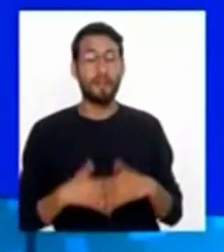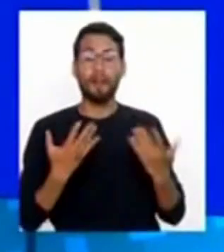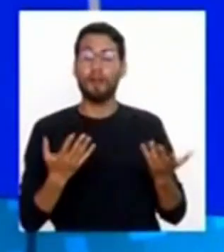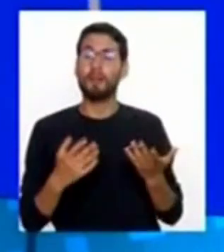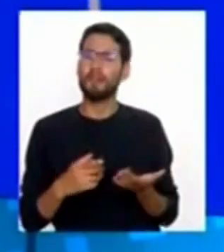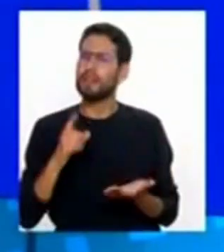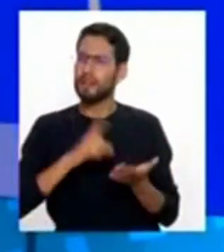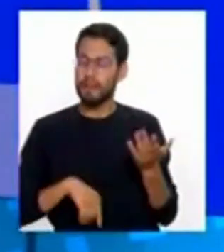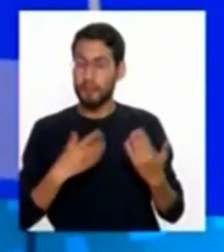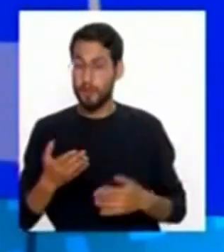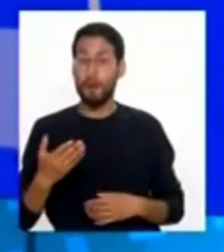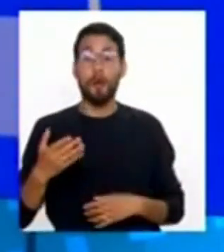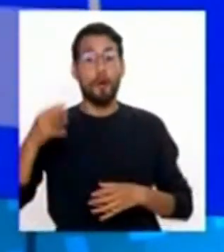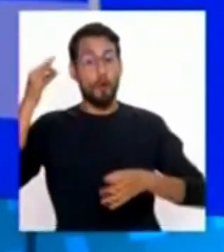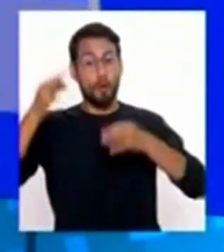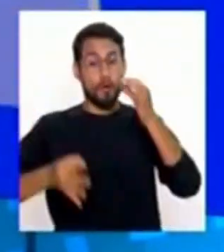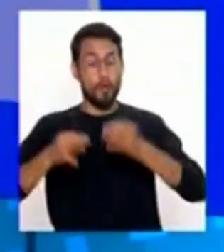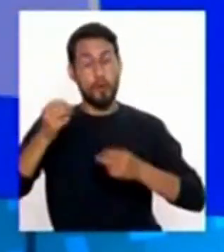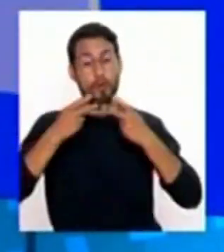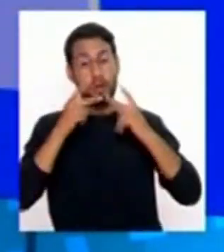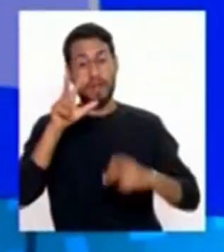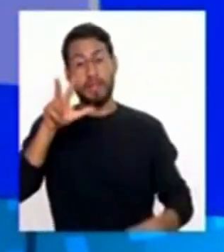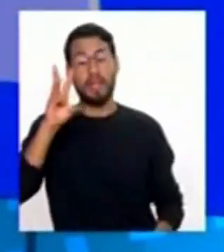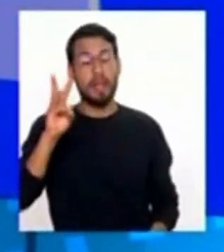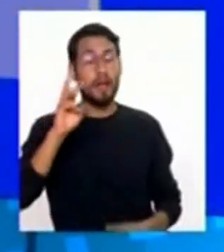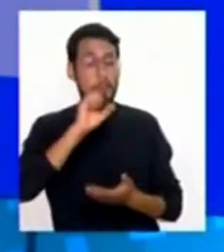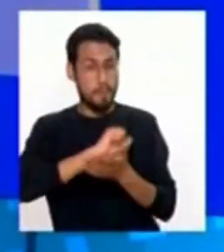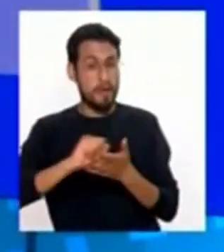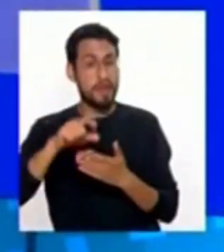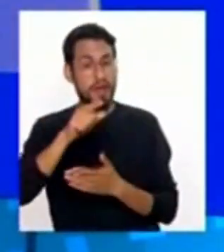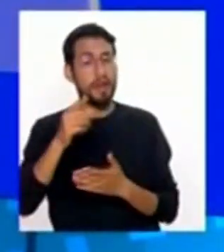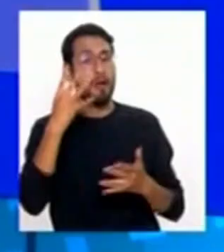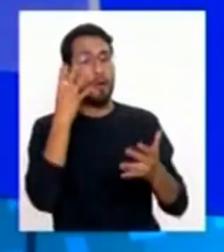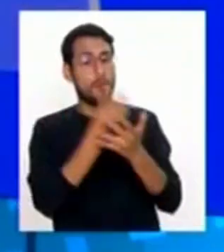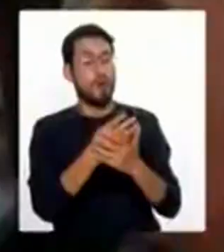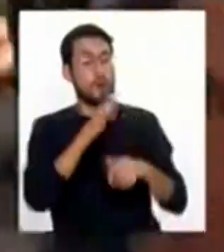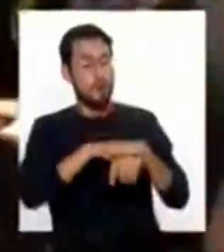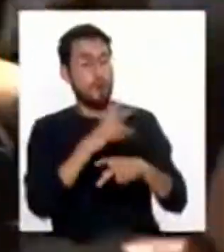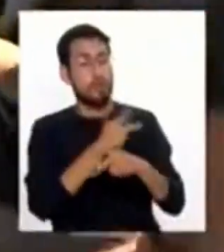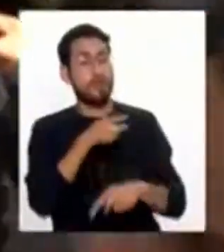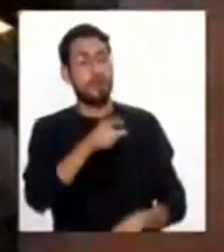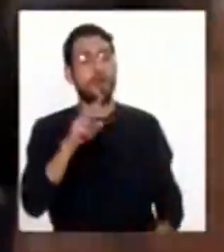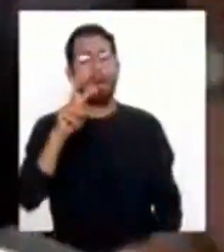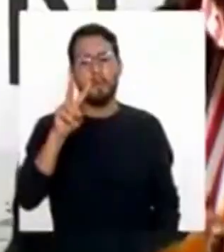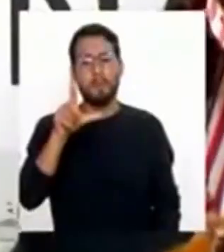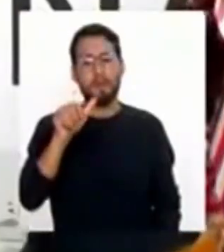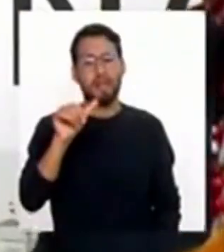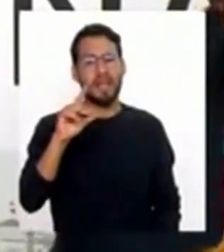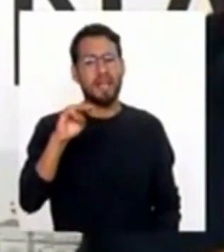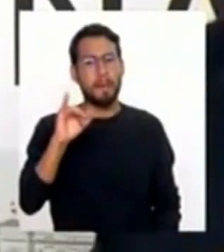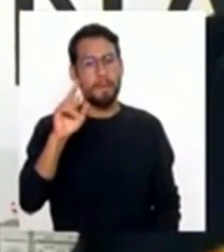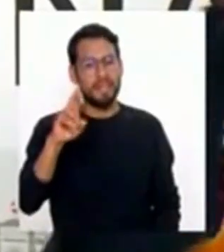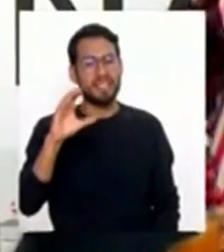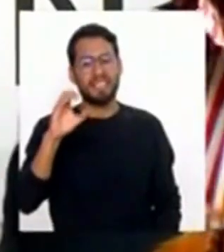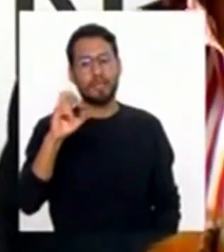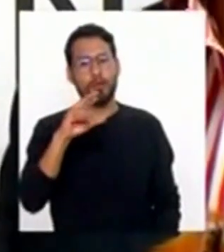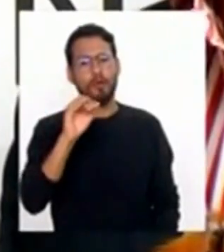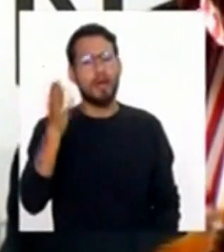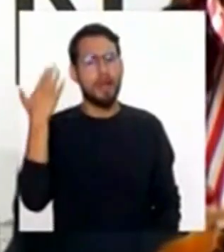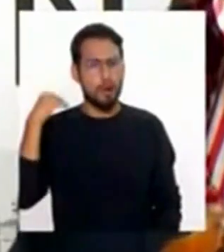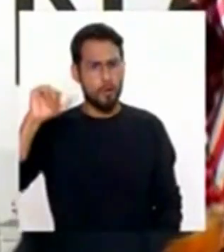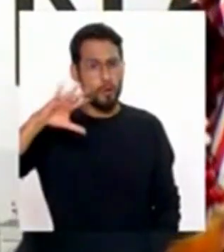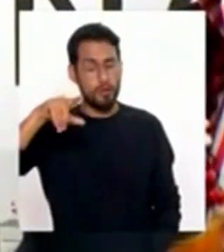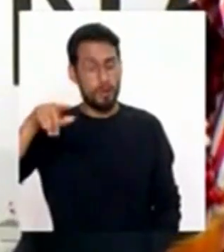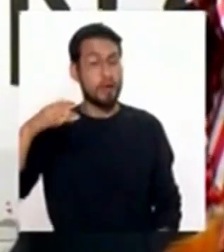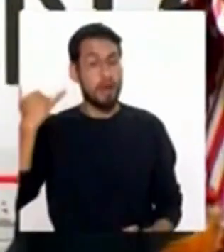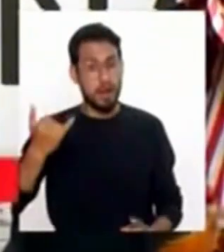precisamente para hablar del Poder Judicial, que ha dictado 36 meses de prisión preventiva contra Vladimir Cerrón, el exgobernador regional de Junín, quien actualmente